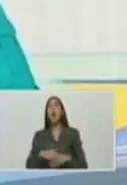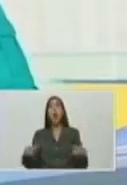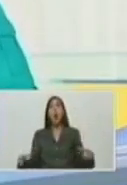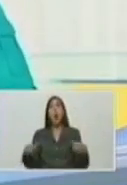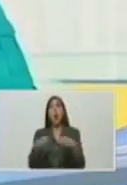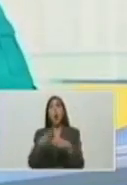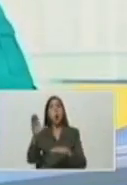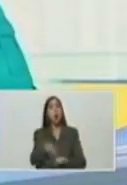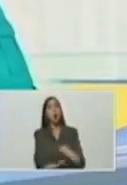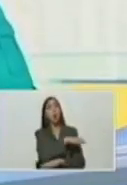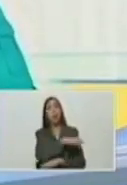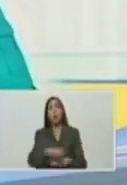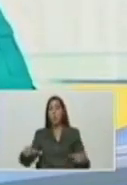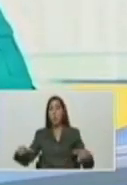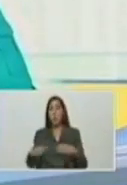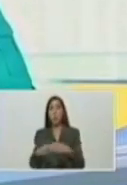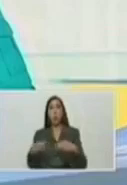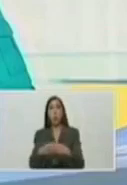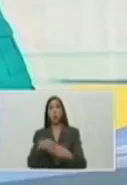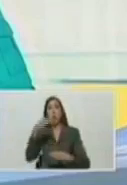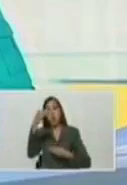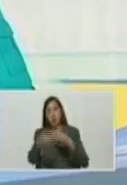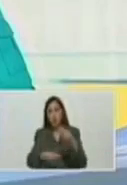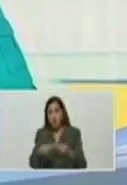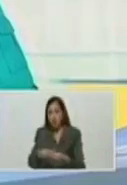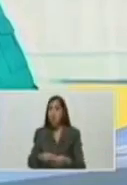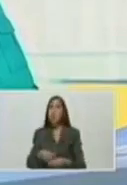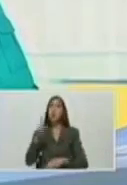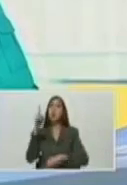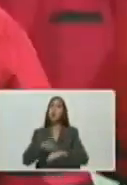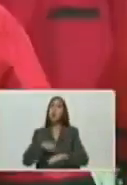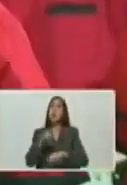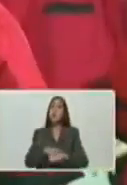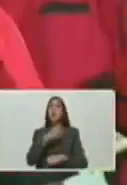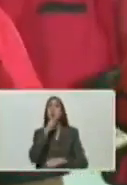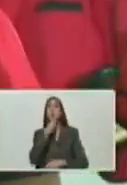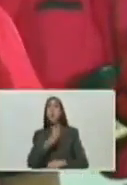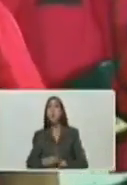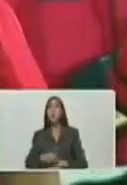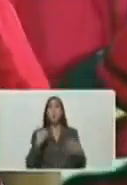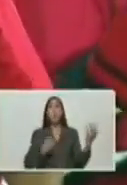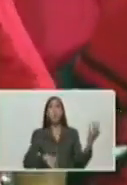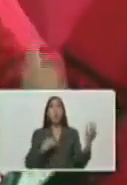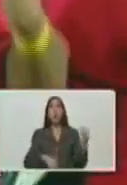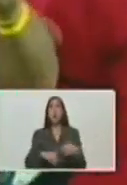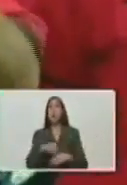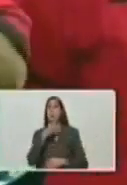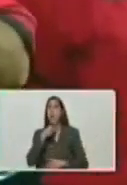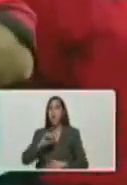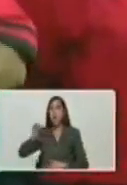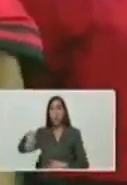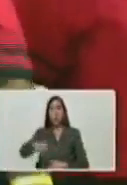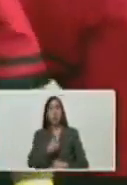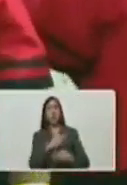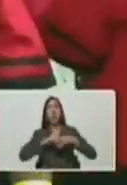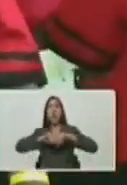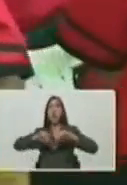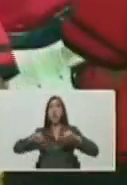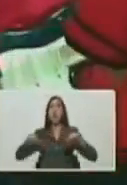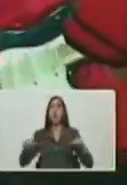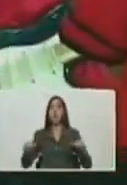canción, el hit navideño de la temporada. Venezuela, tierra de gracia.